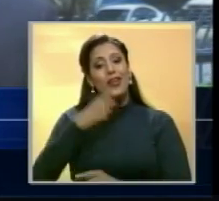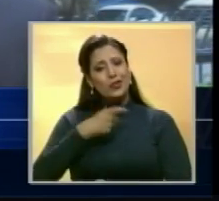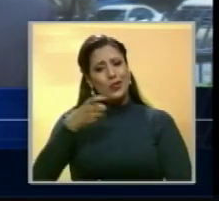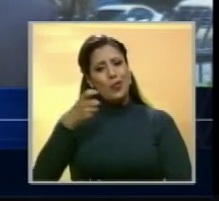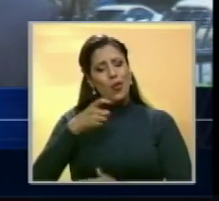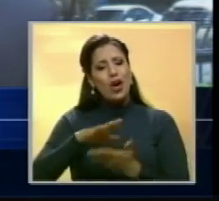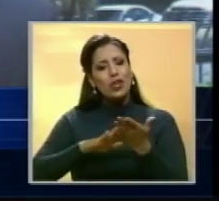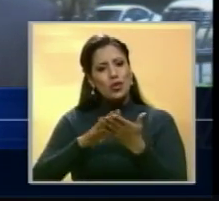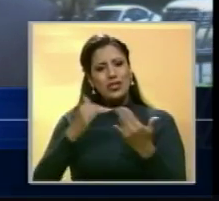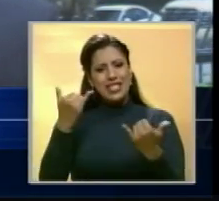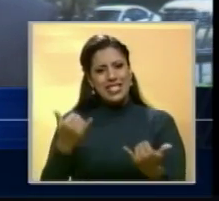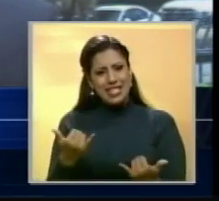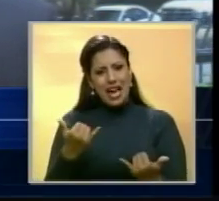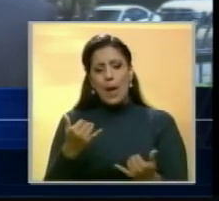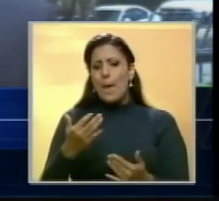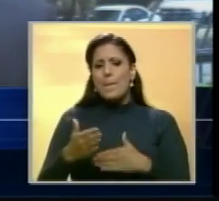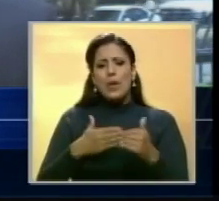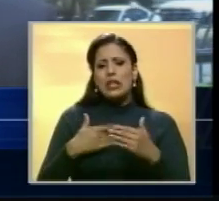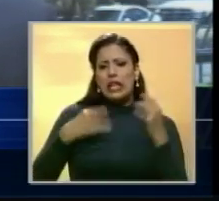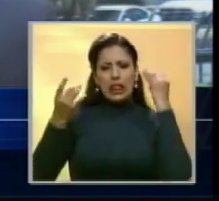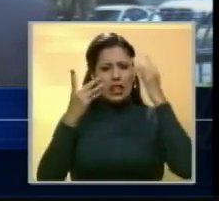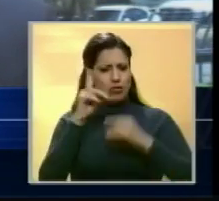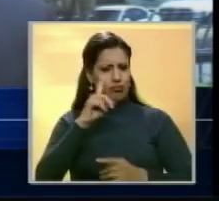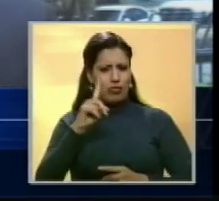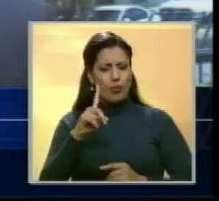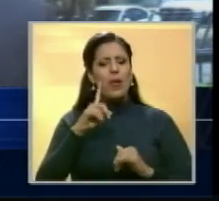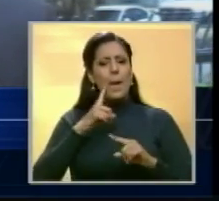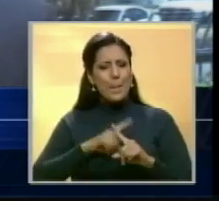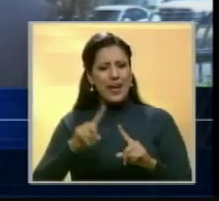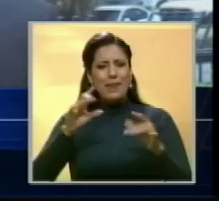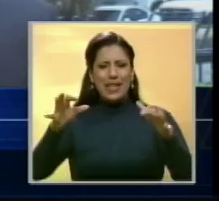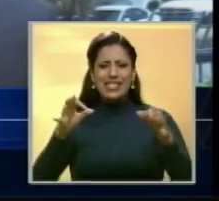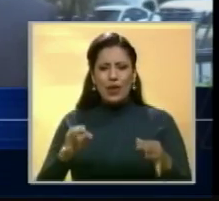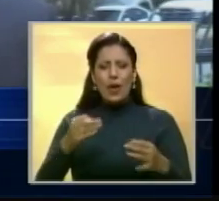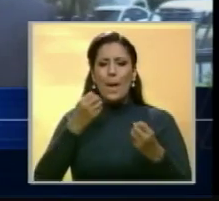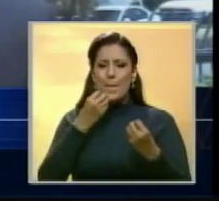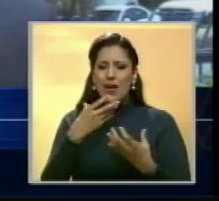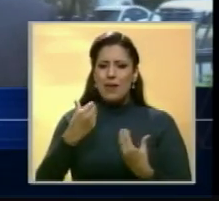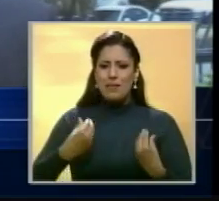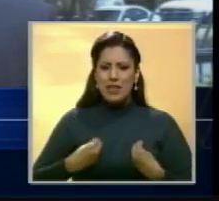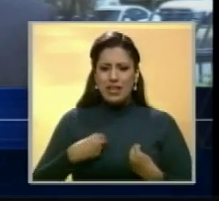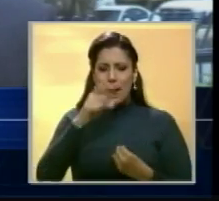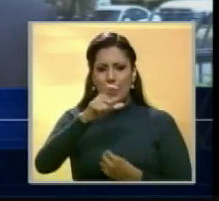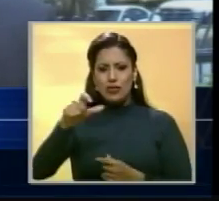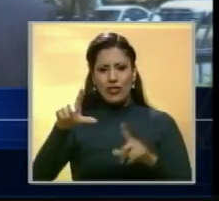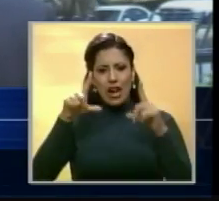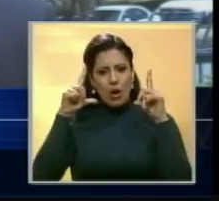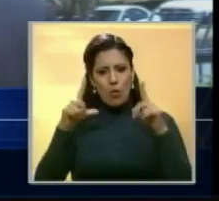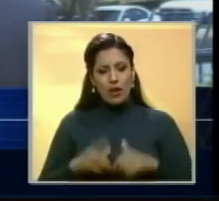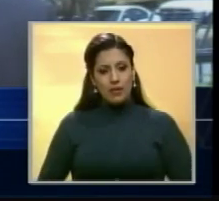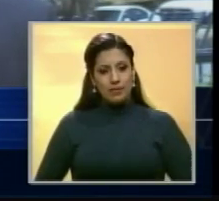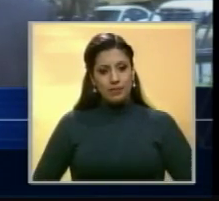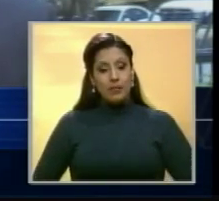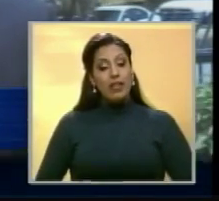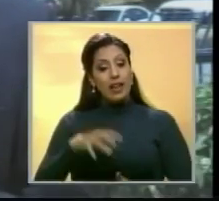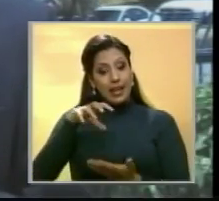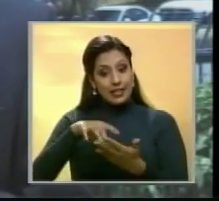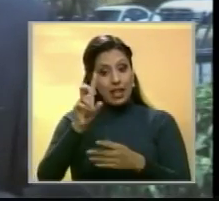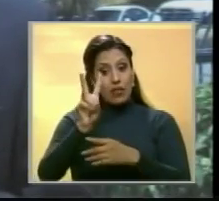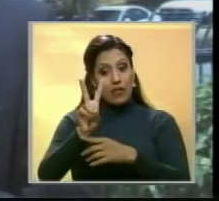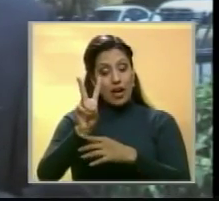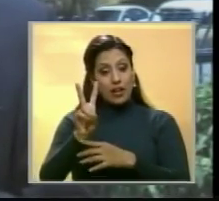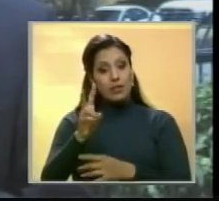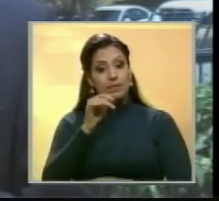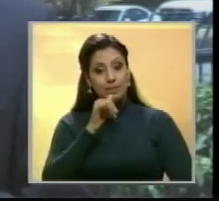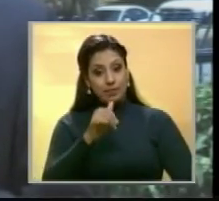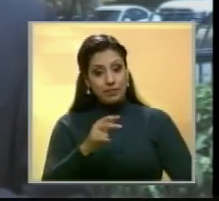soluciones de forma inmediata y sin improvisaciones, esto para garantizar el bienestar de todos los varguenses. Desde el estado